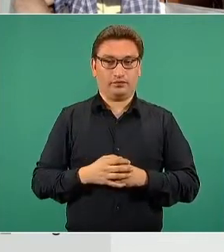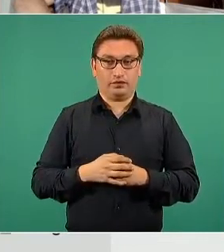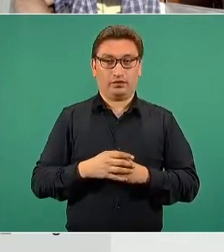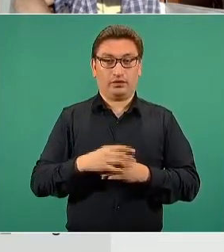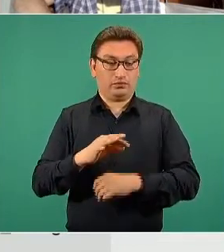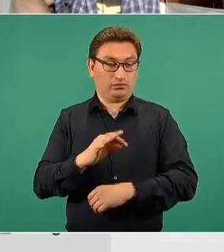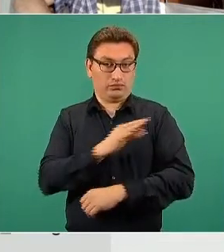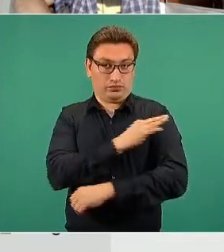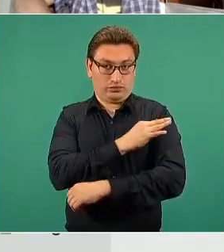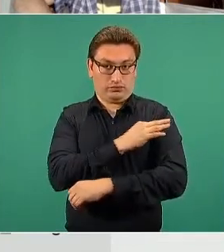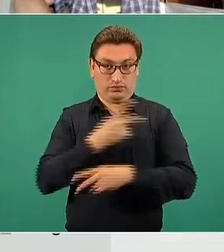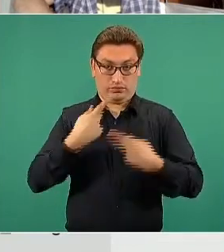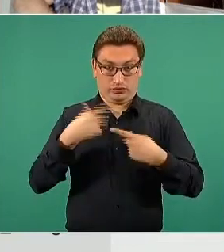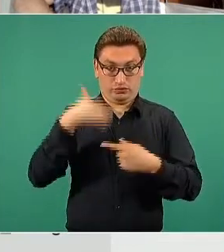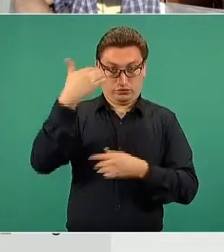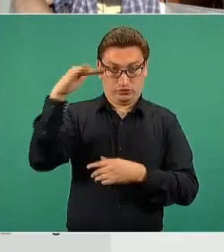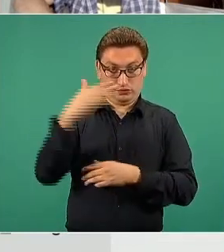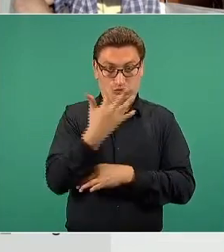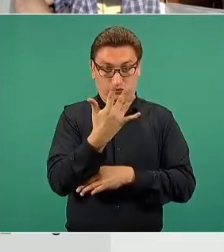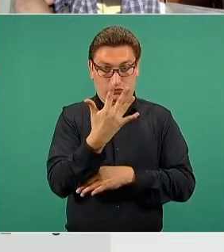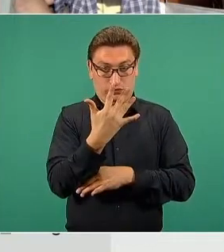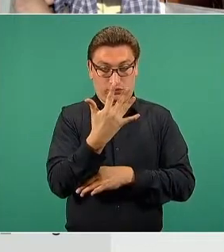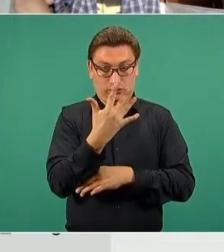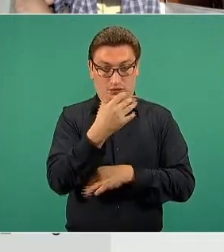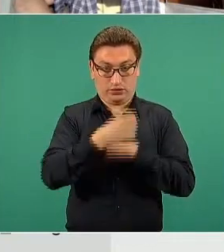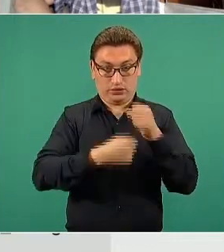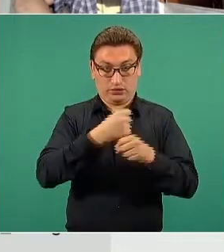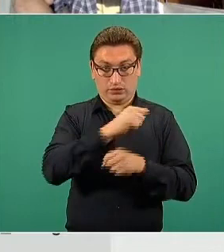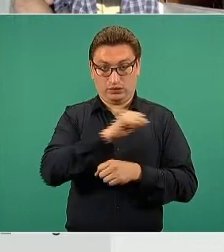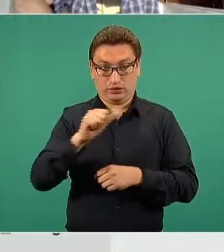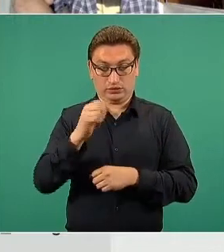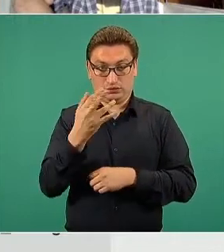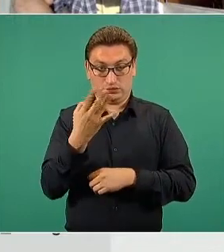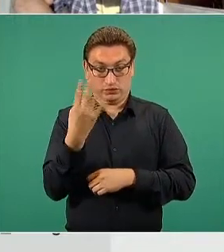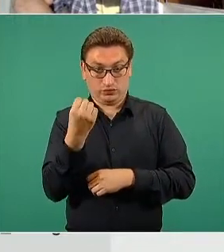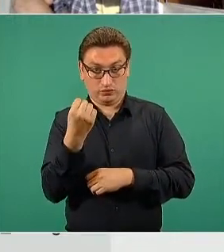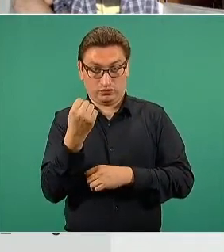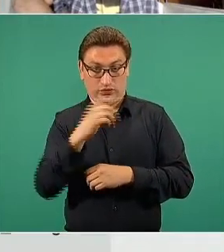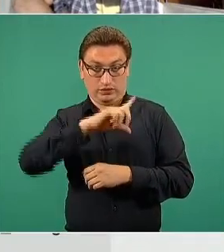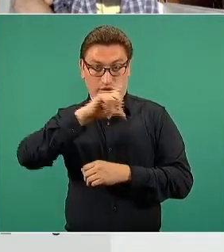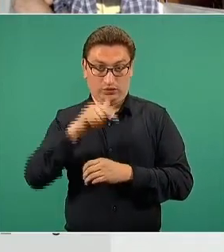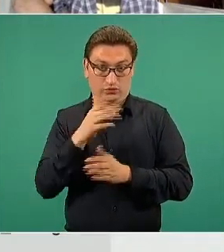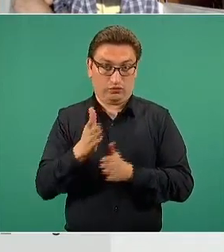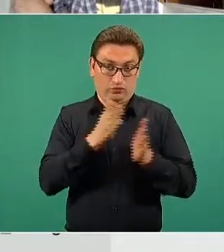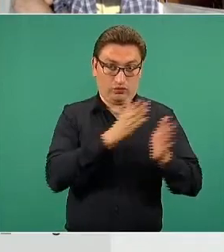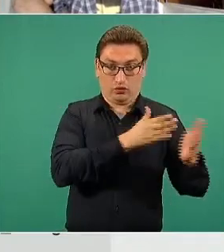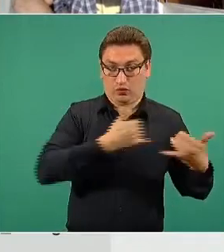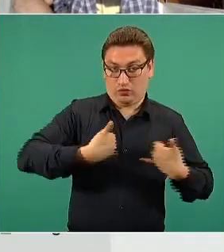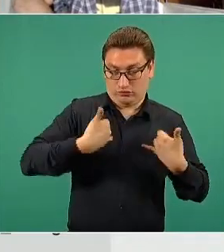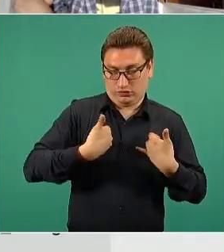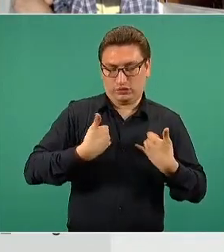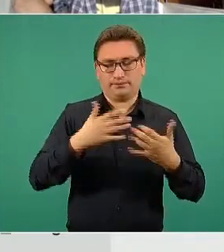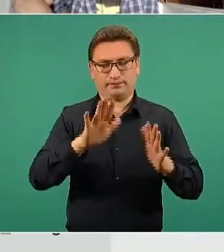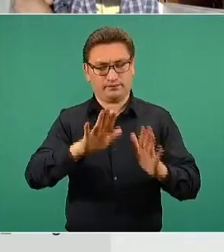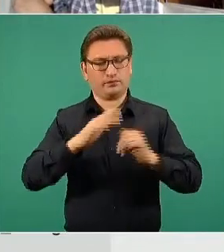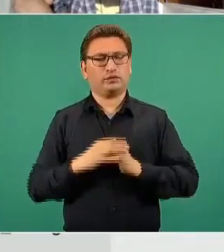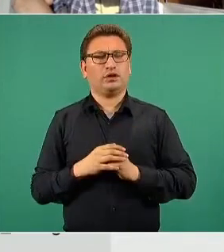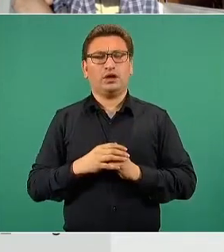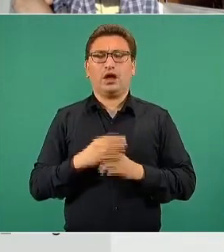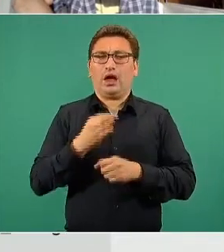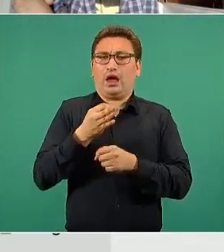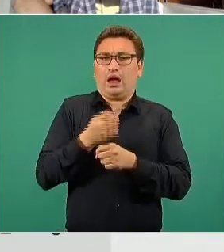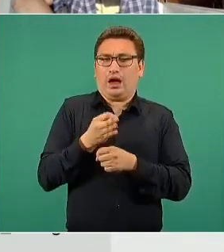vacunación para los adultos de 50 a 59 y en lo sucesivo generaciones más jóvenes. Aquí estamos